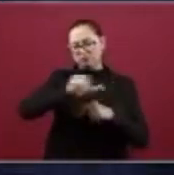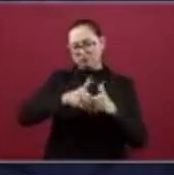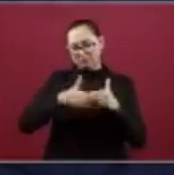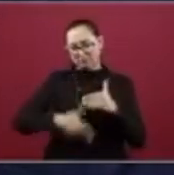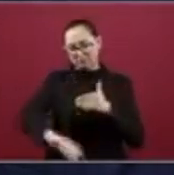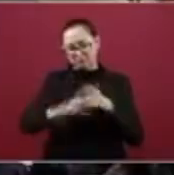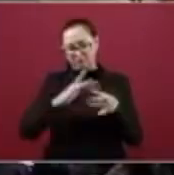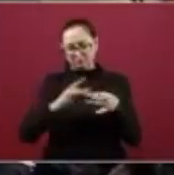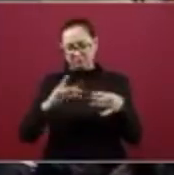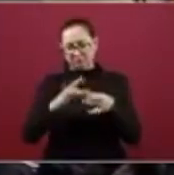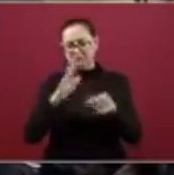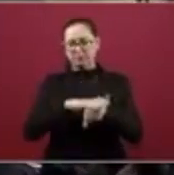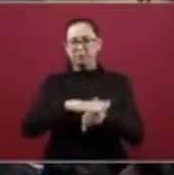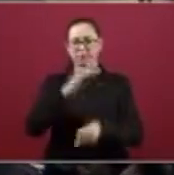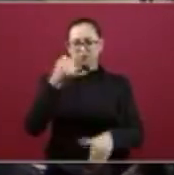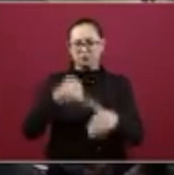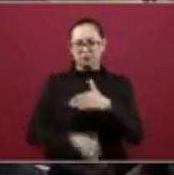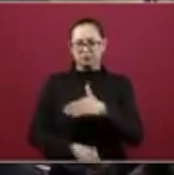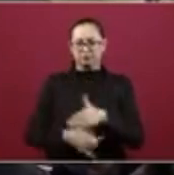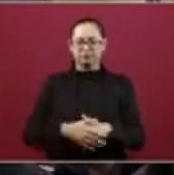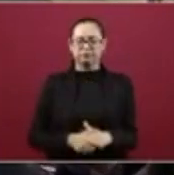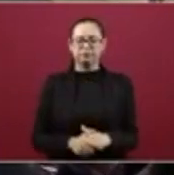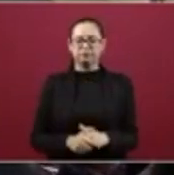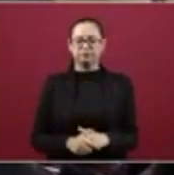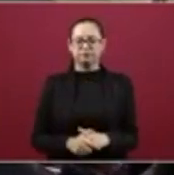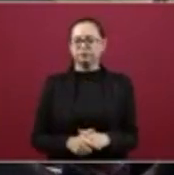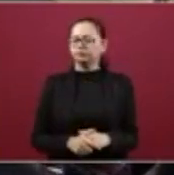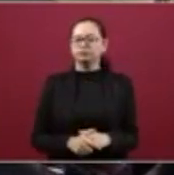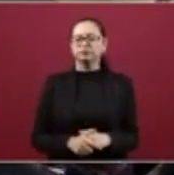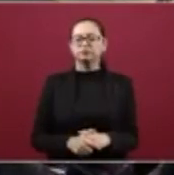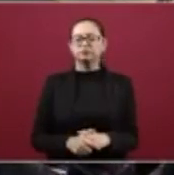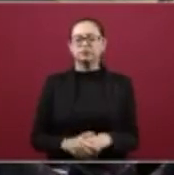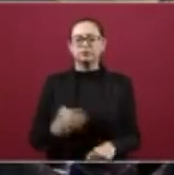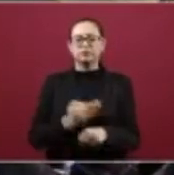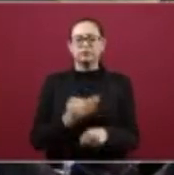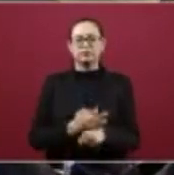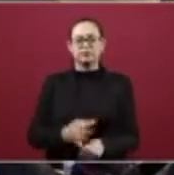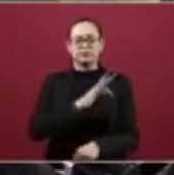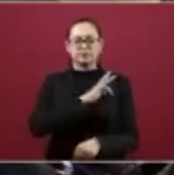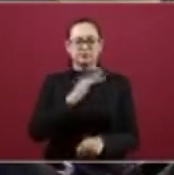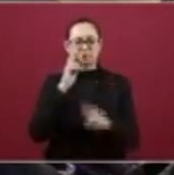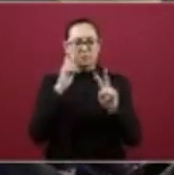En esta gráfica podemos observar